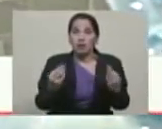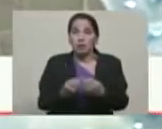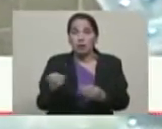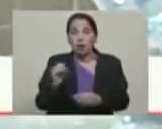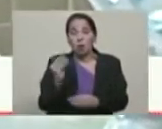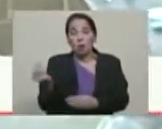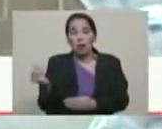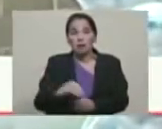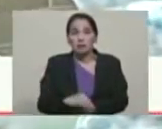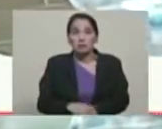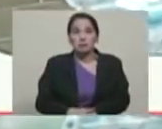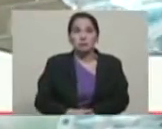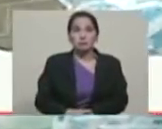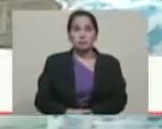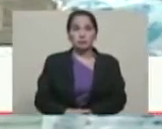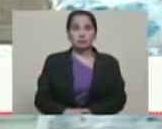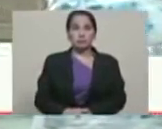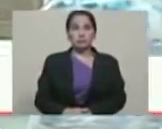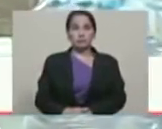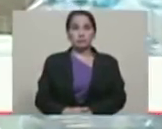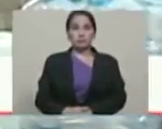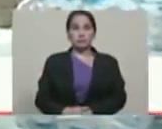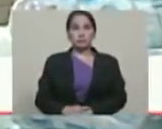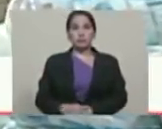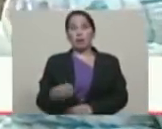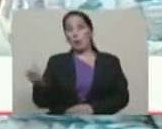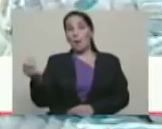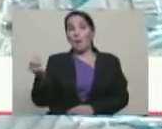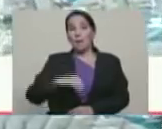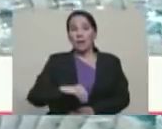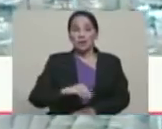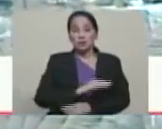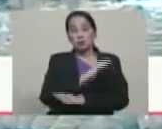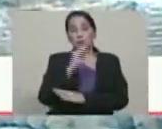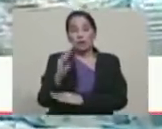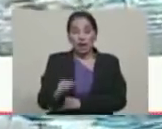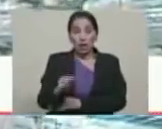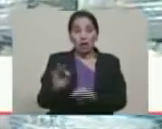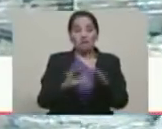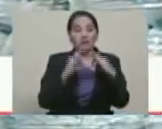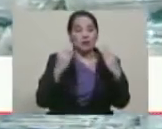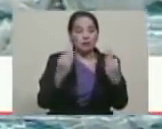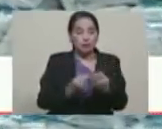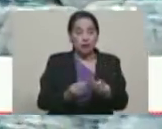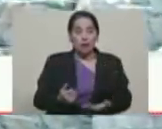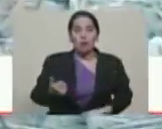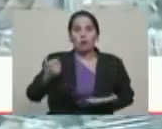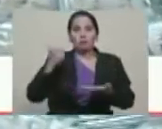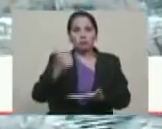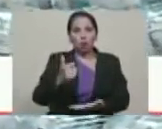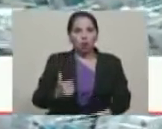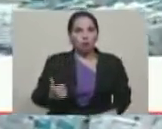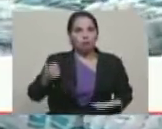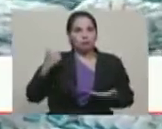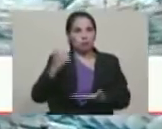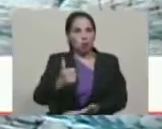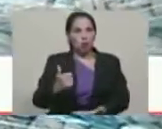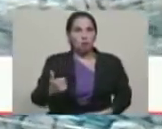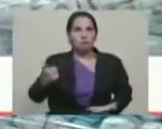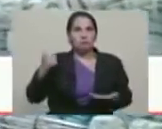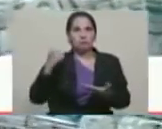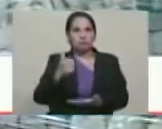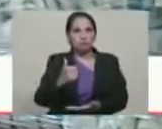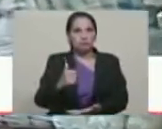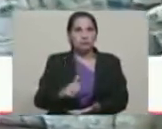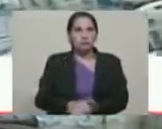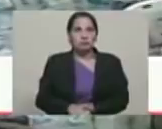de la patria. Pero además esas 6 millones de familias están protegidas por el sistema de bonos del carné de la patria. Los